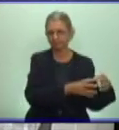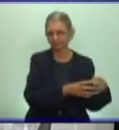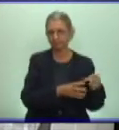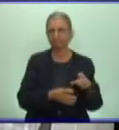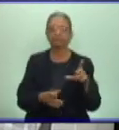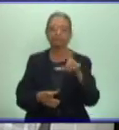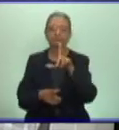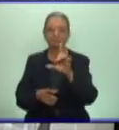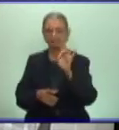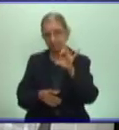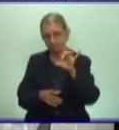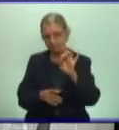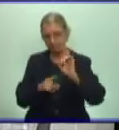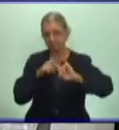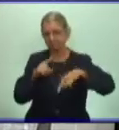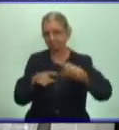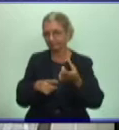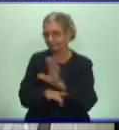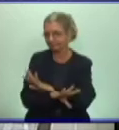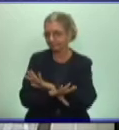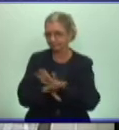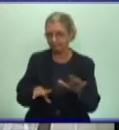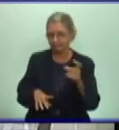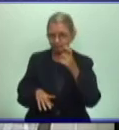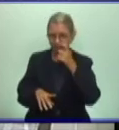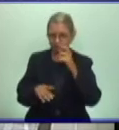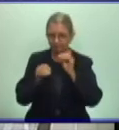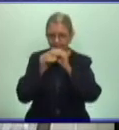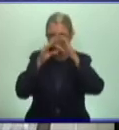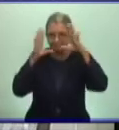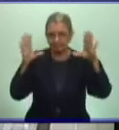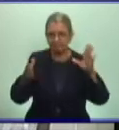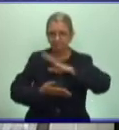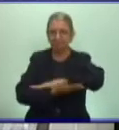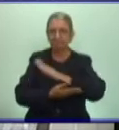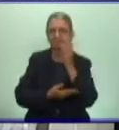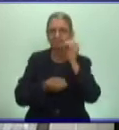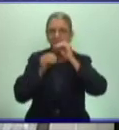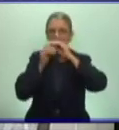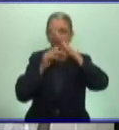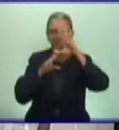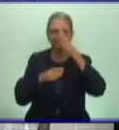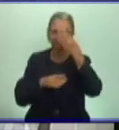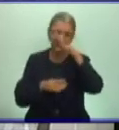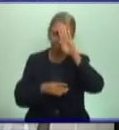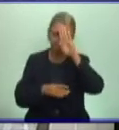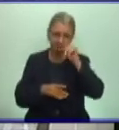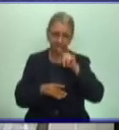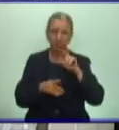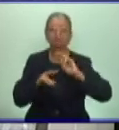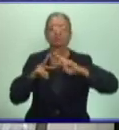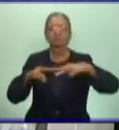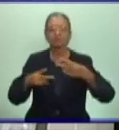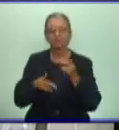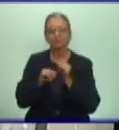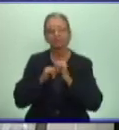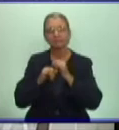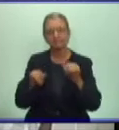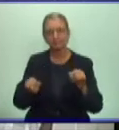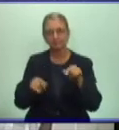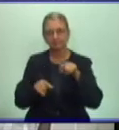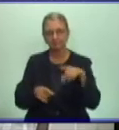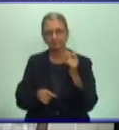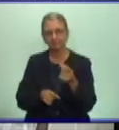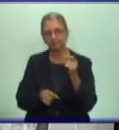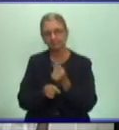15, después que terminen todos los espacios de televisión en la mañana del álbum de la patria, se van a volver a orientar el trabajo práctico integrador